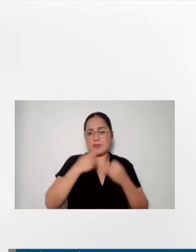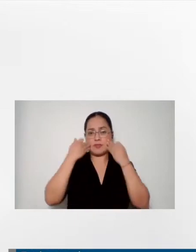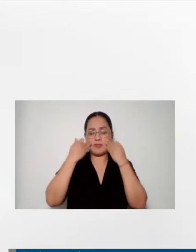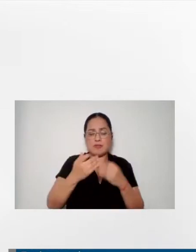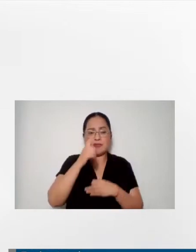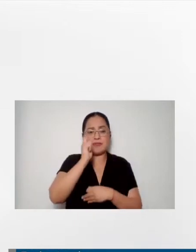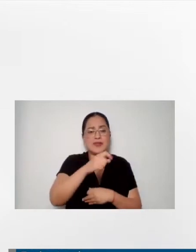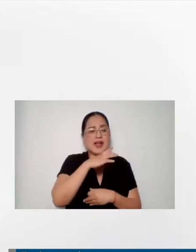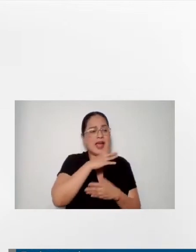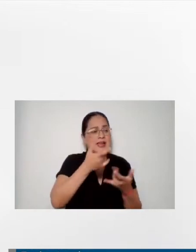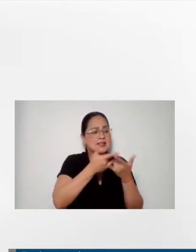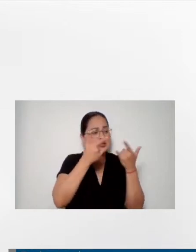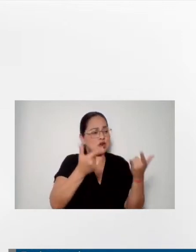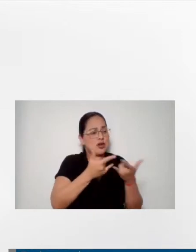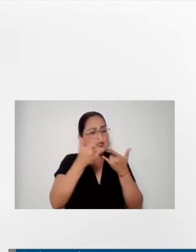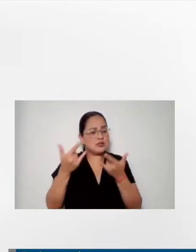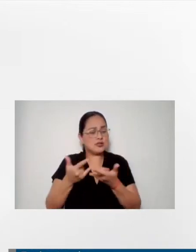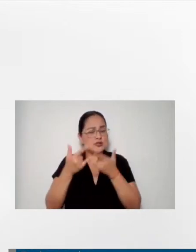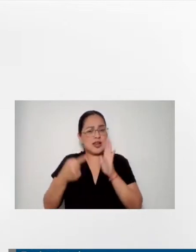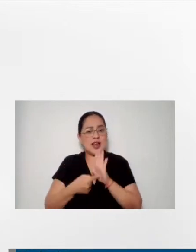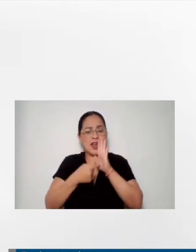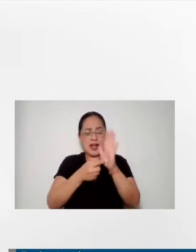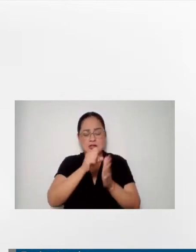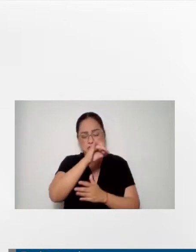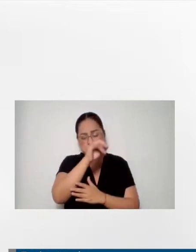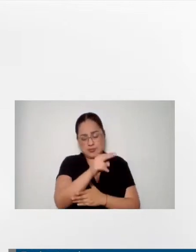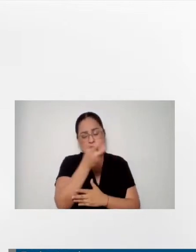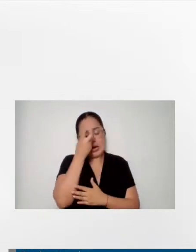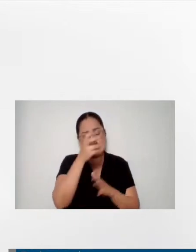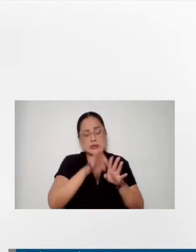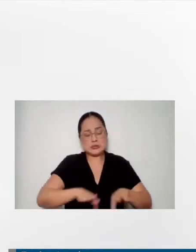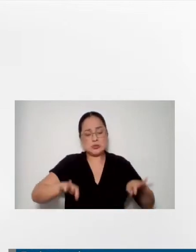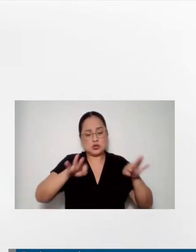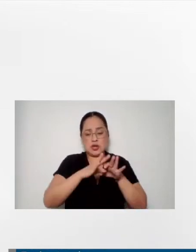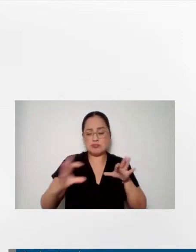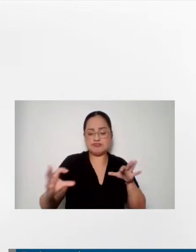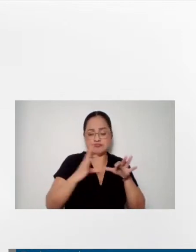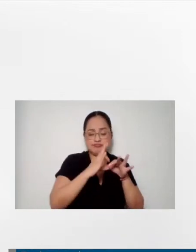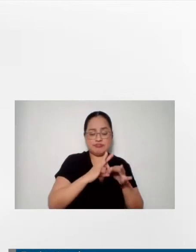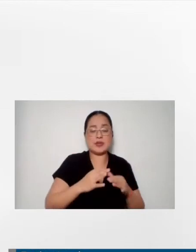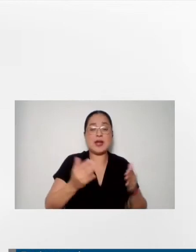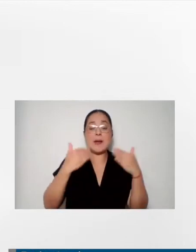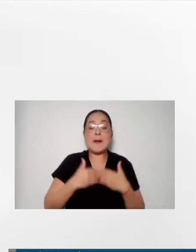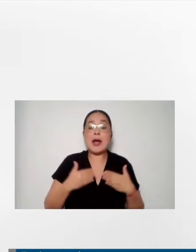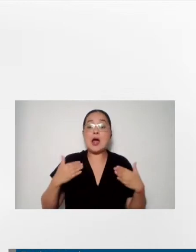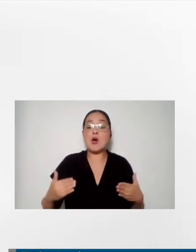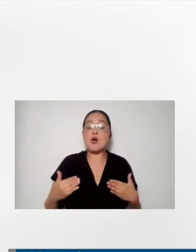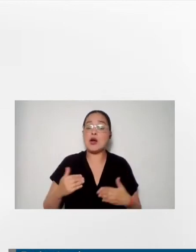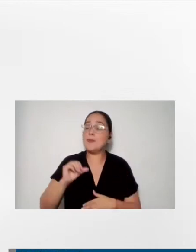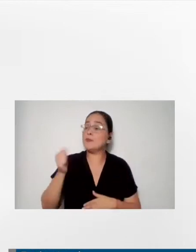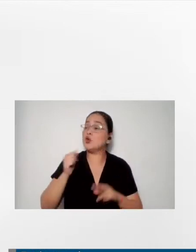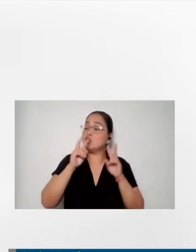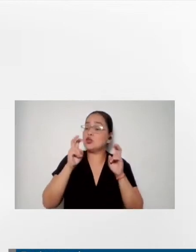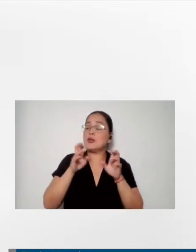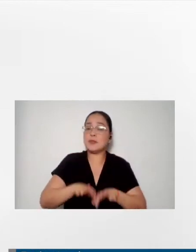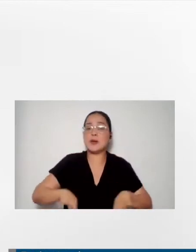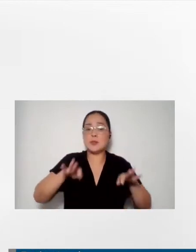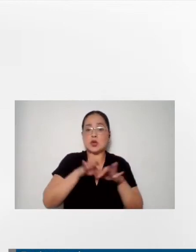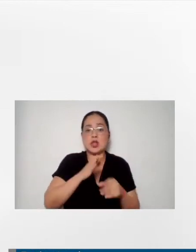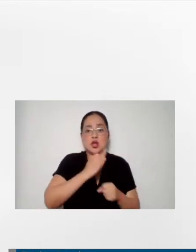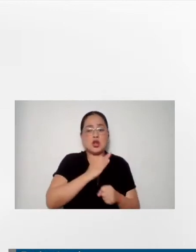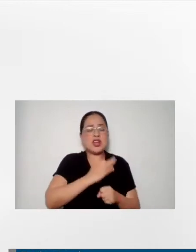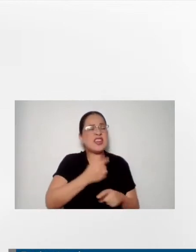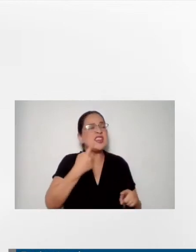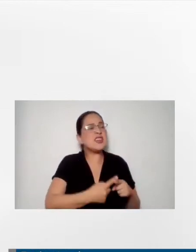ejemplos de los criterios de la Corte. Luego, otro tema que me parece fundamental es, bueno, en este grupo de quienes pueden usar el